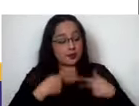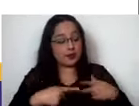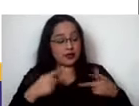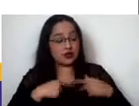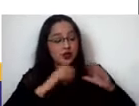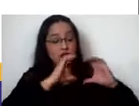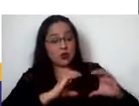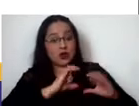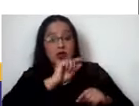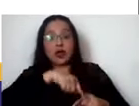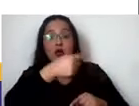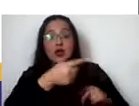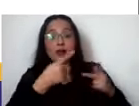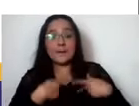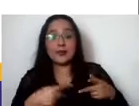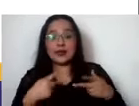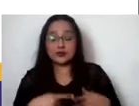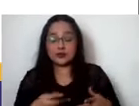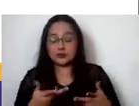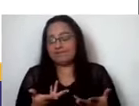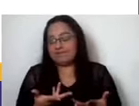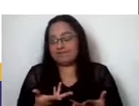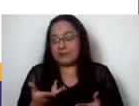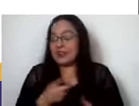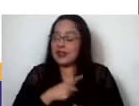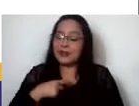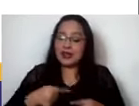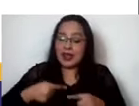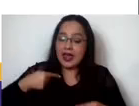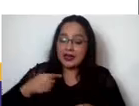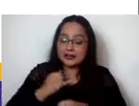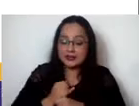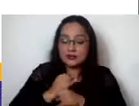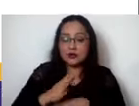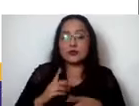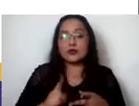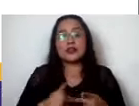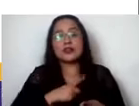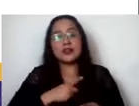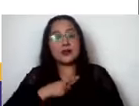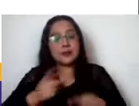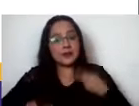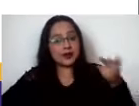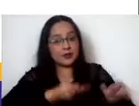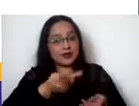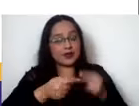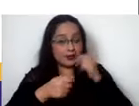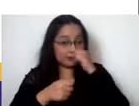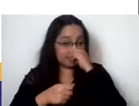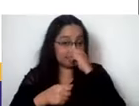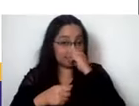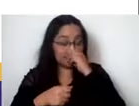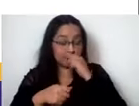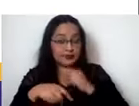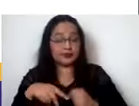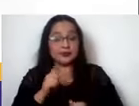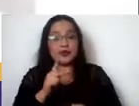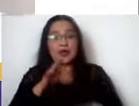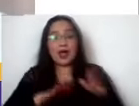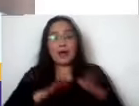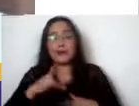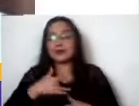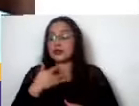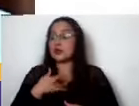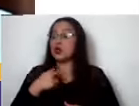no bastan, que hay que estar informadas, que hay que aprender, que hay que sobre todo preguntar. No sé si les ha pasado, pero luego una cree que